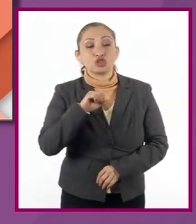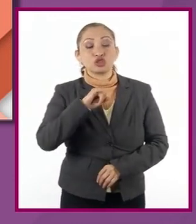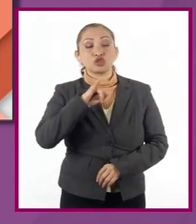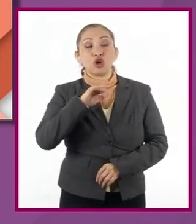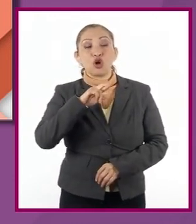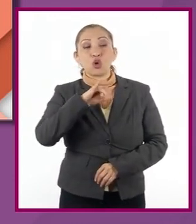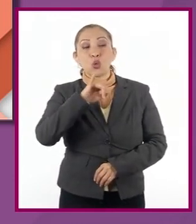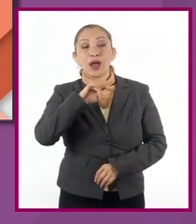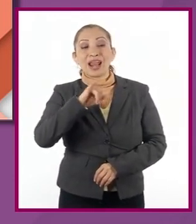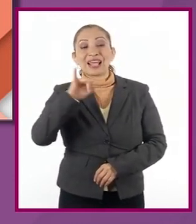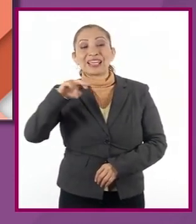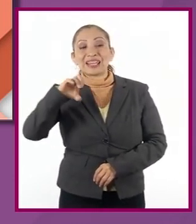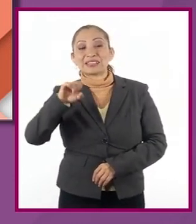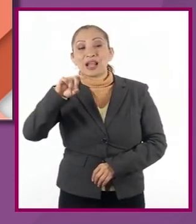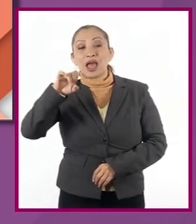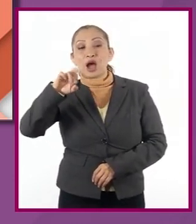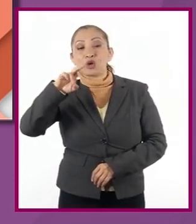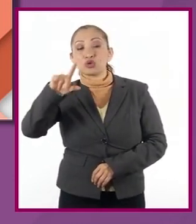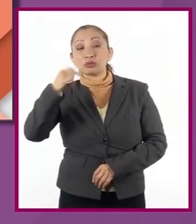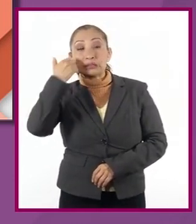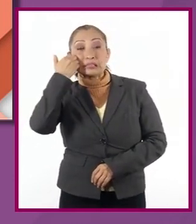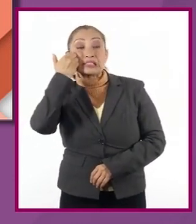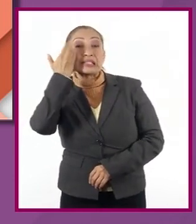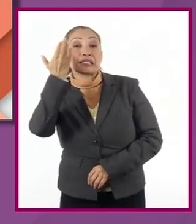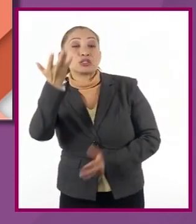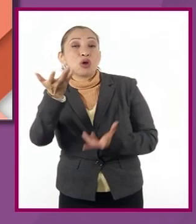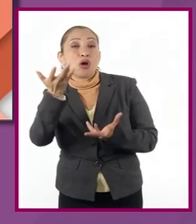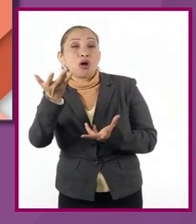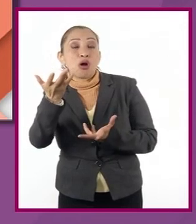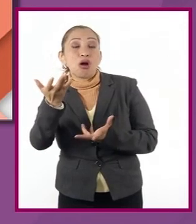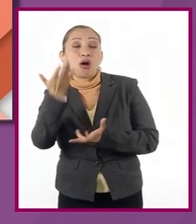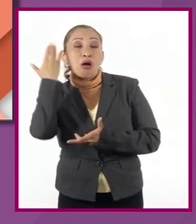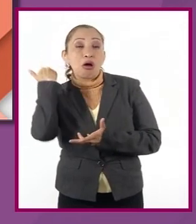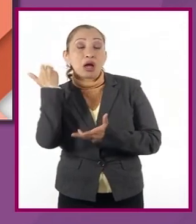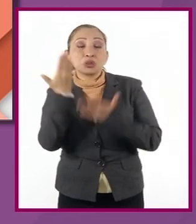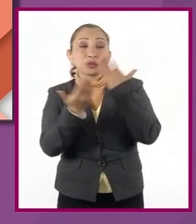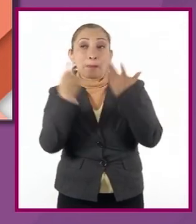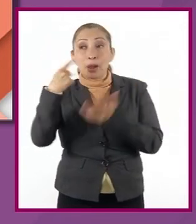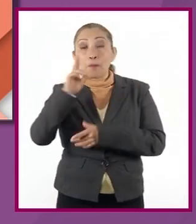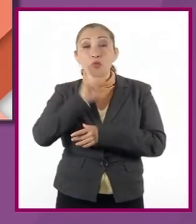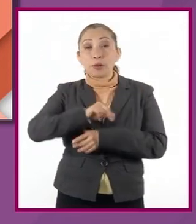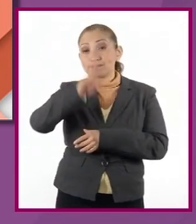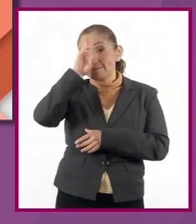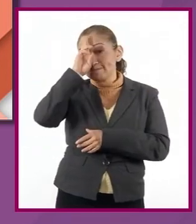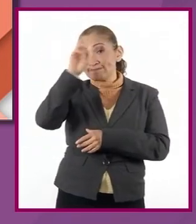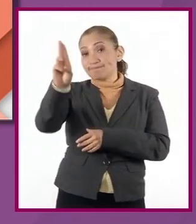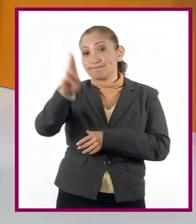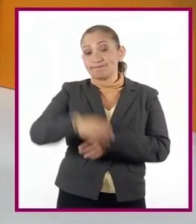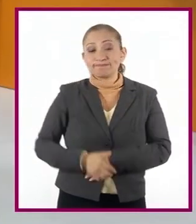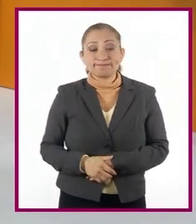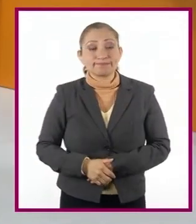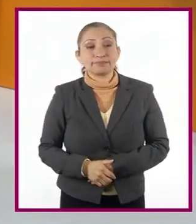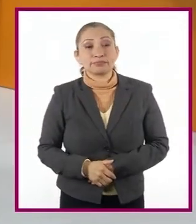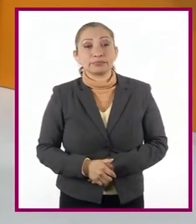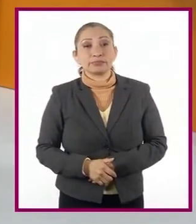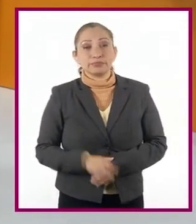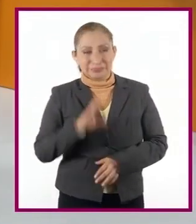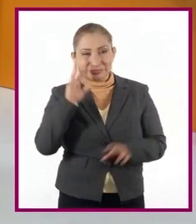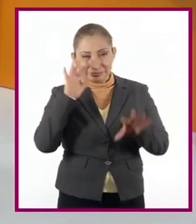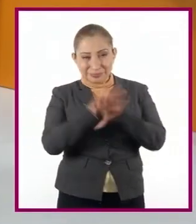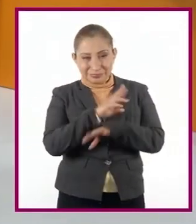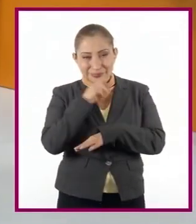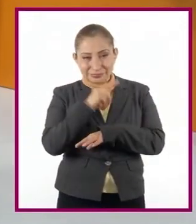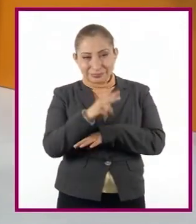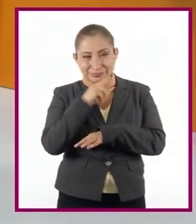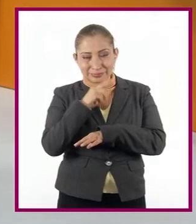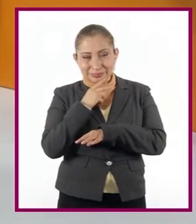Juana Inés de la Cruz quiso estudiar, pero las mujeres lo tenían prohibido. ¿Lograron cambiar los